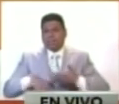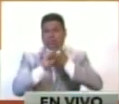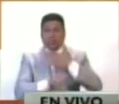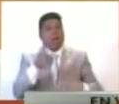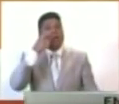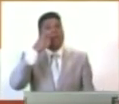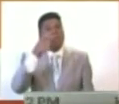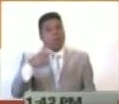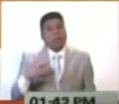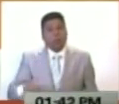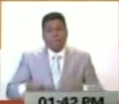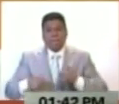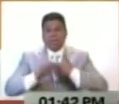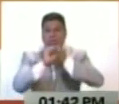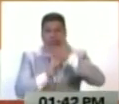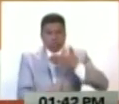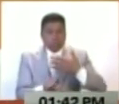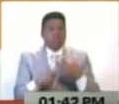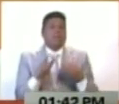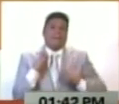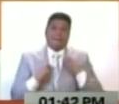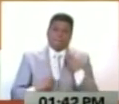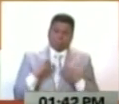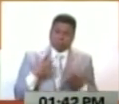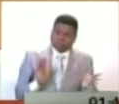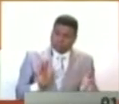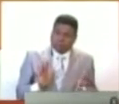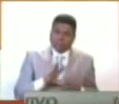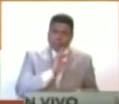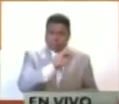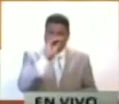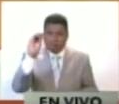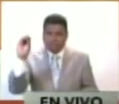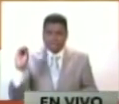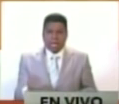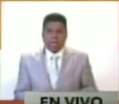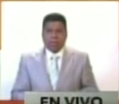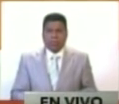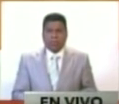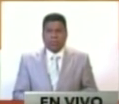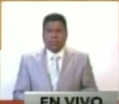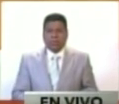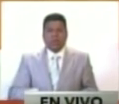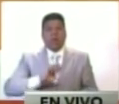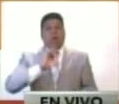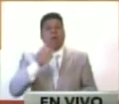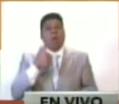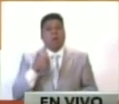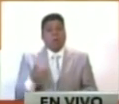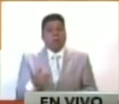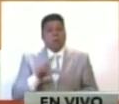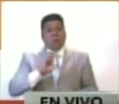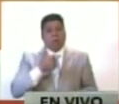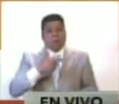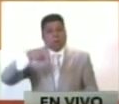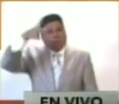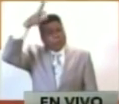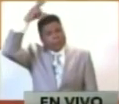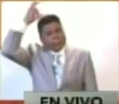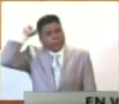Mercosur que se están viendo afectados. Pero también es un llamado que yo le he hecho a los otros cancilleres, que es,